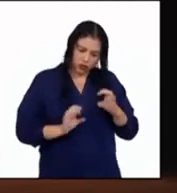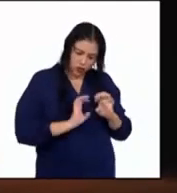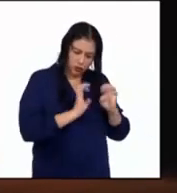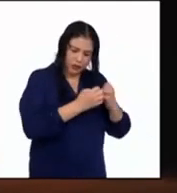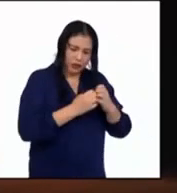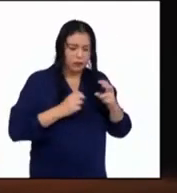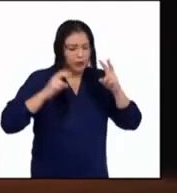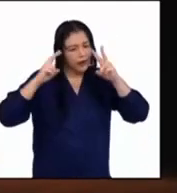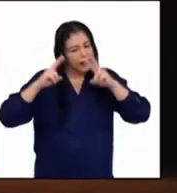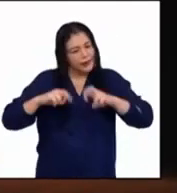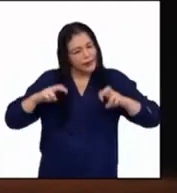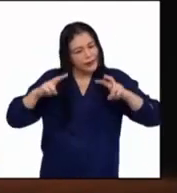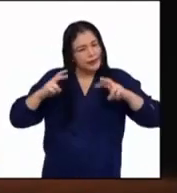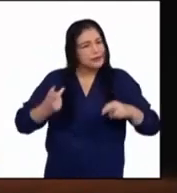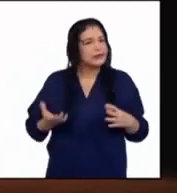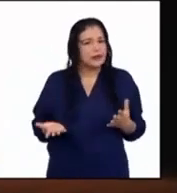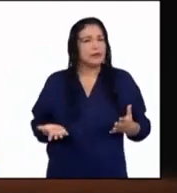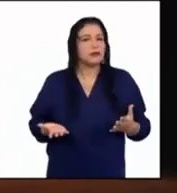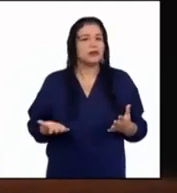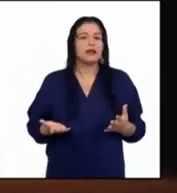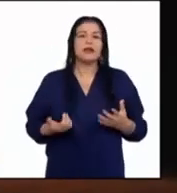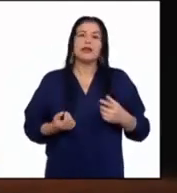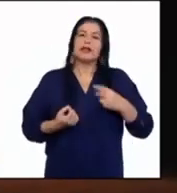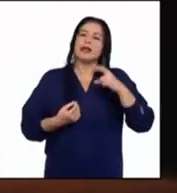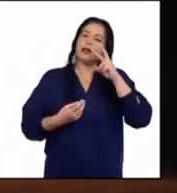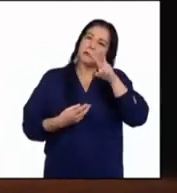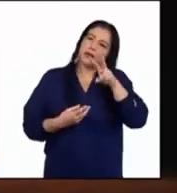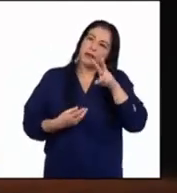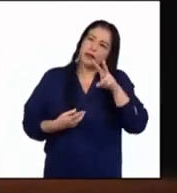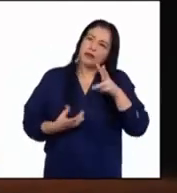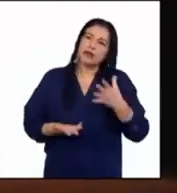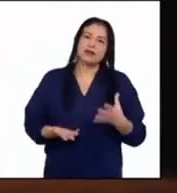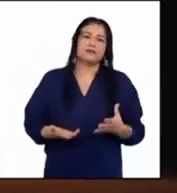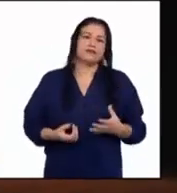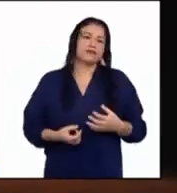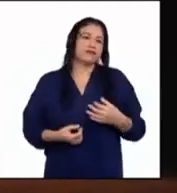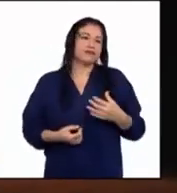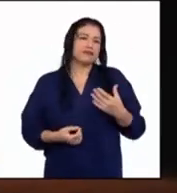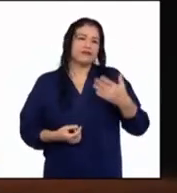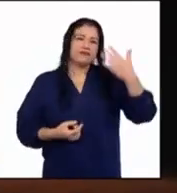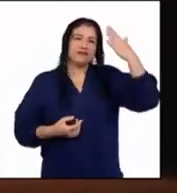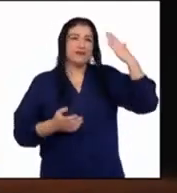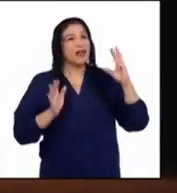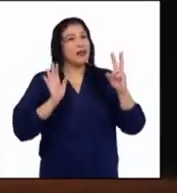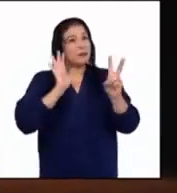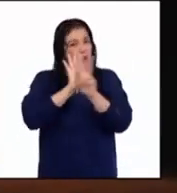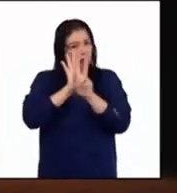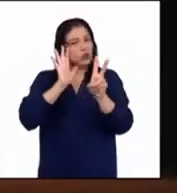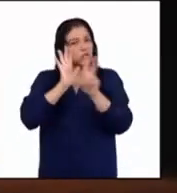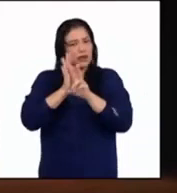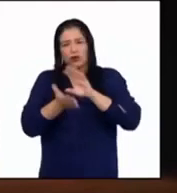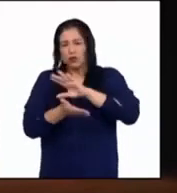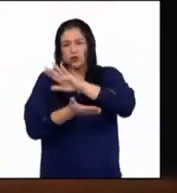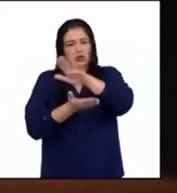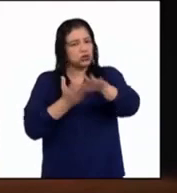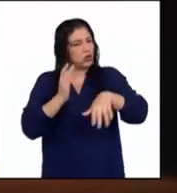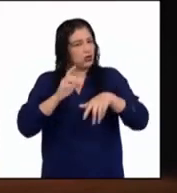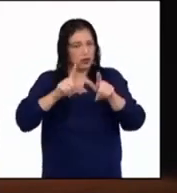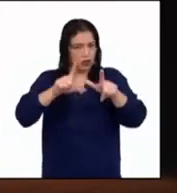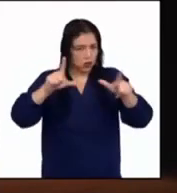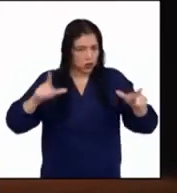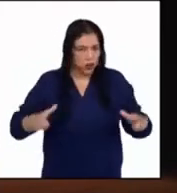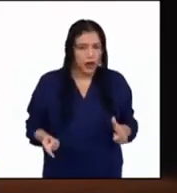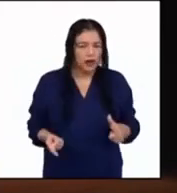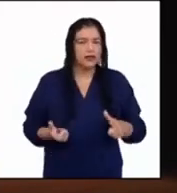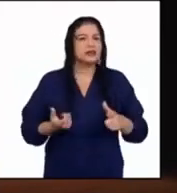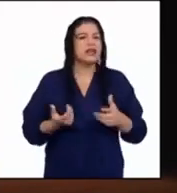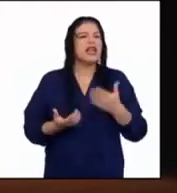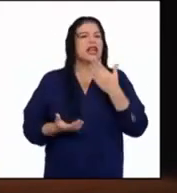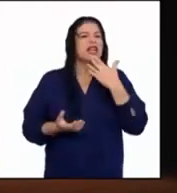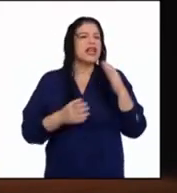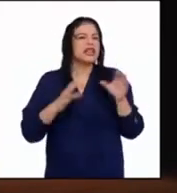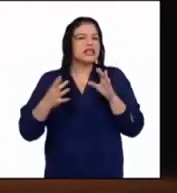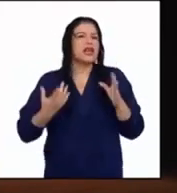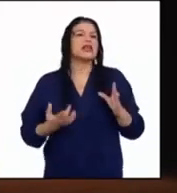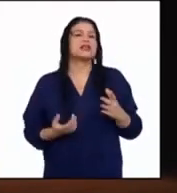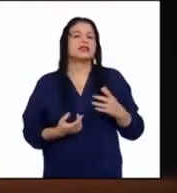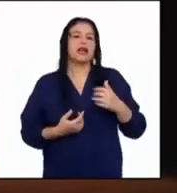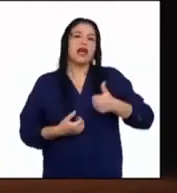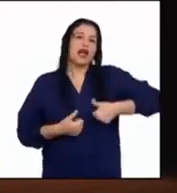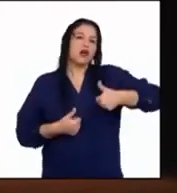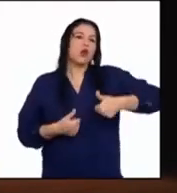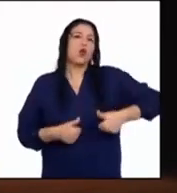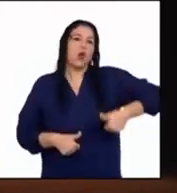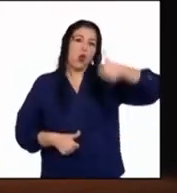cosas y nos dimos cuenta que tradicionalmente el voluntariado en todas partes está gestionado por una persona que se